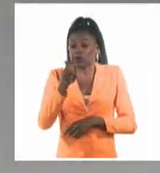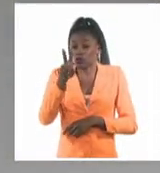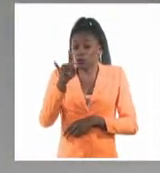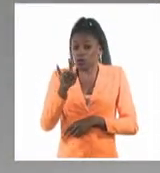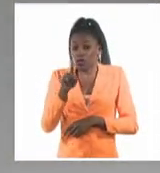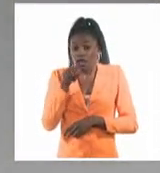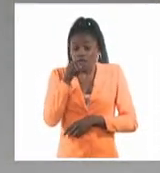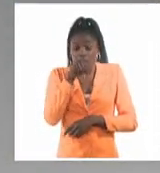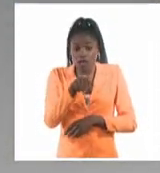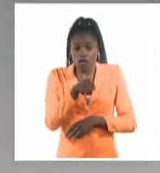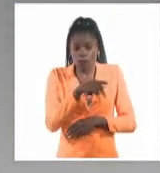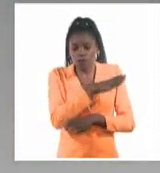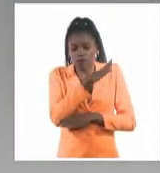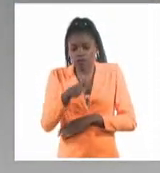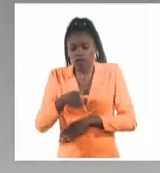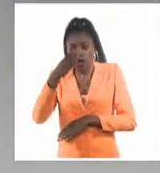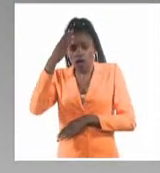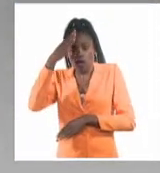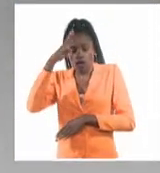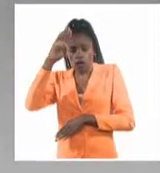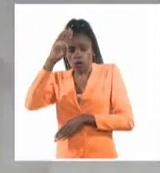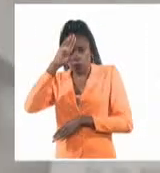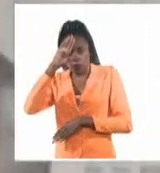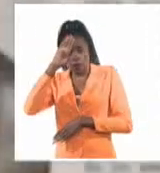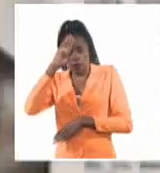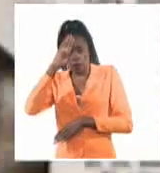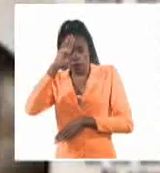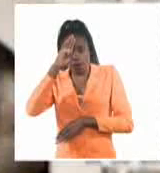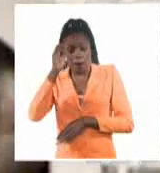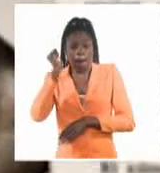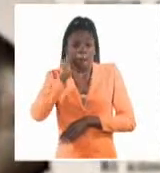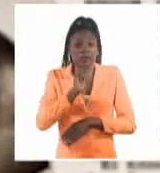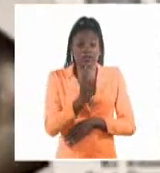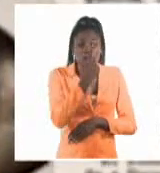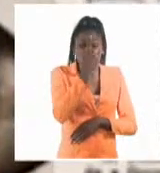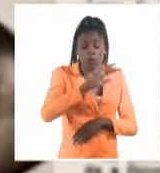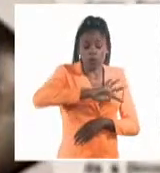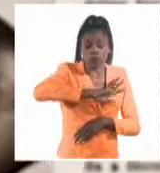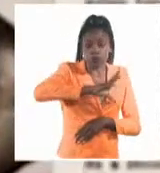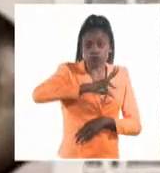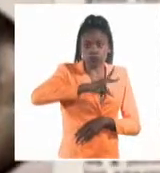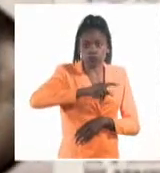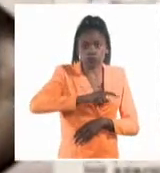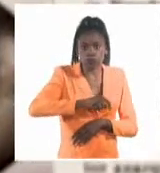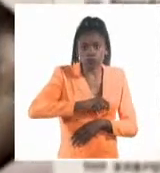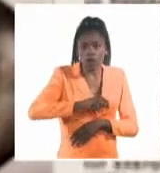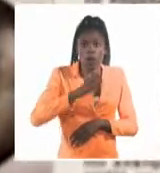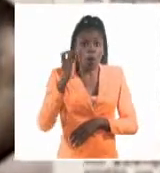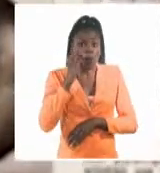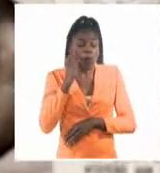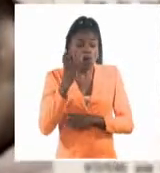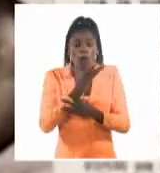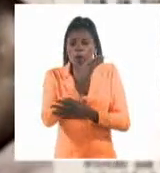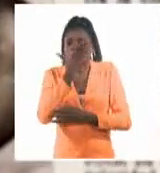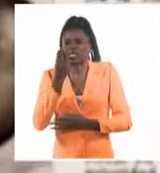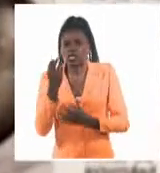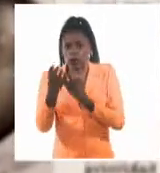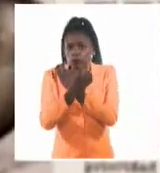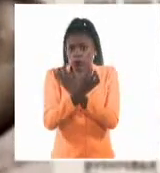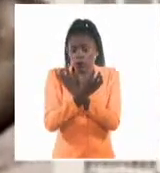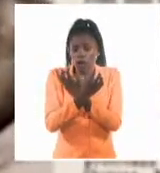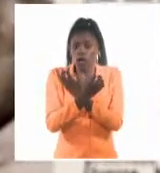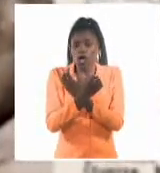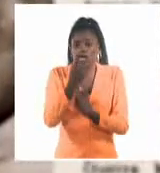que pasar para llegar al reposo eterno. Más de una vez intentaron robarlas, estuvieron desaparecidas y